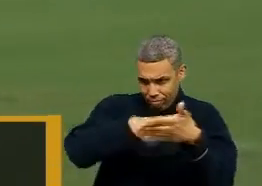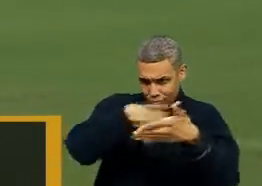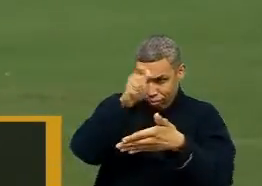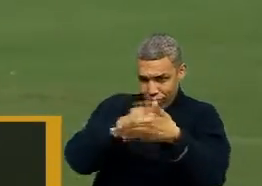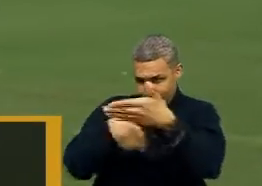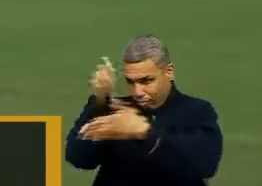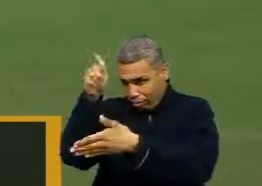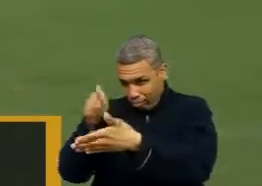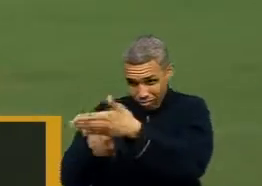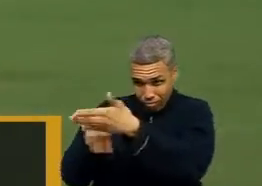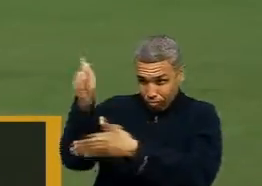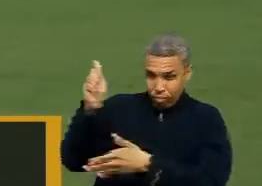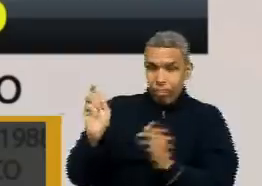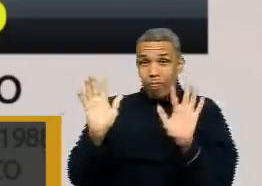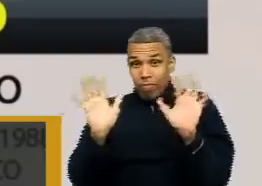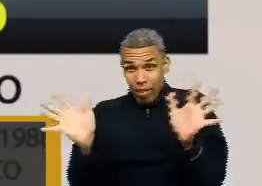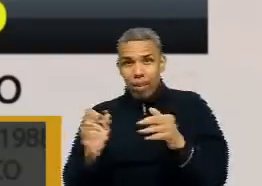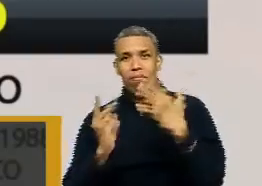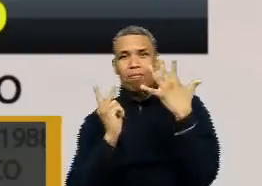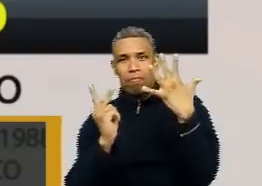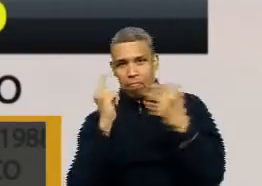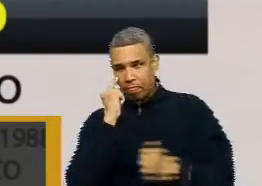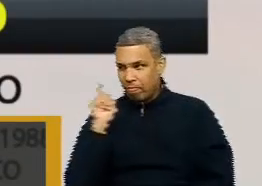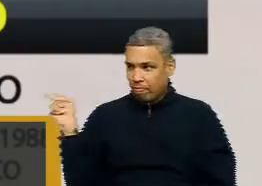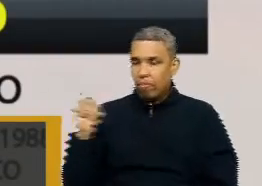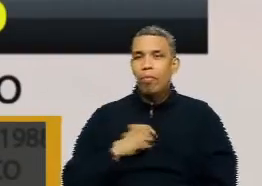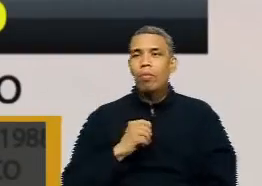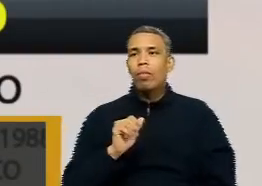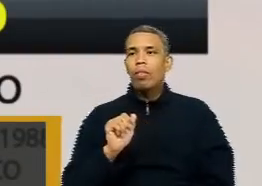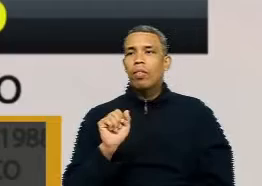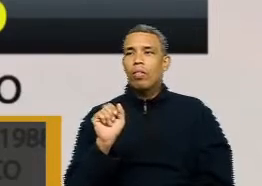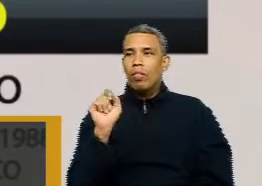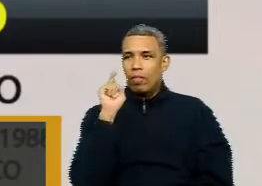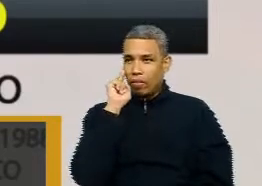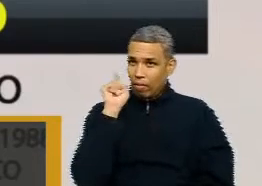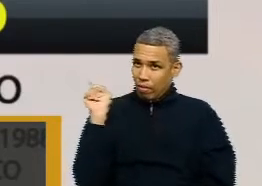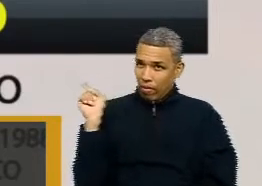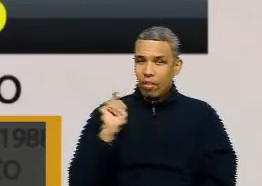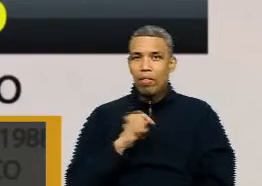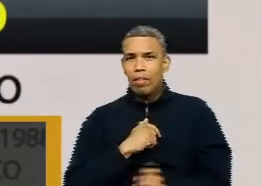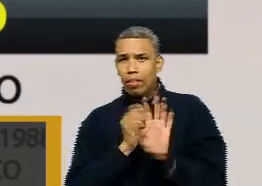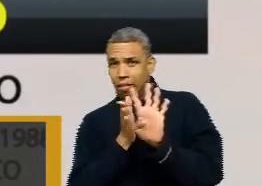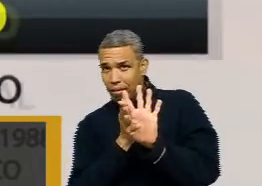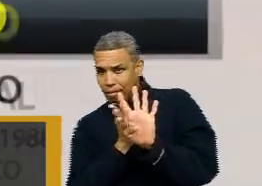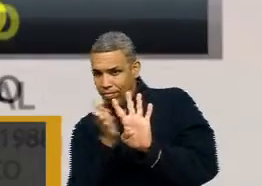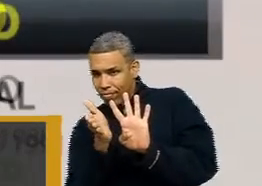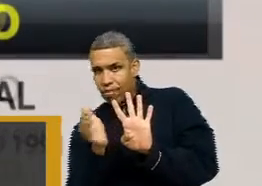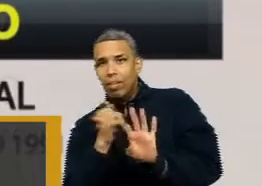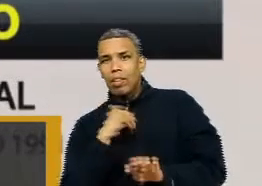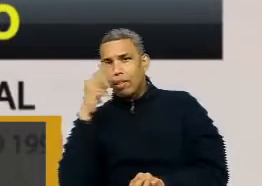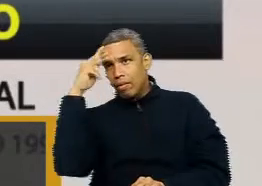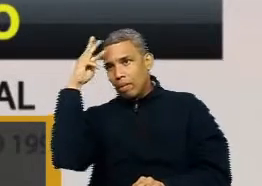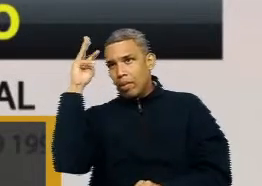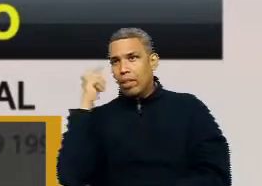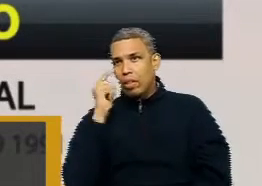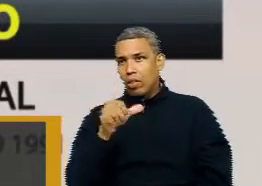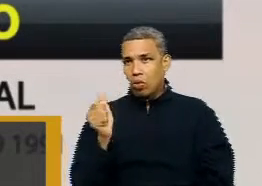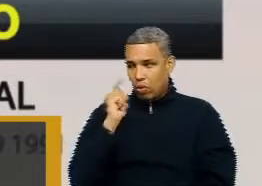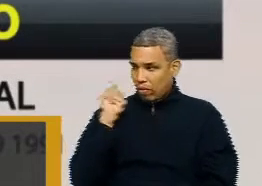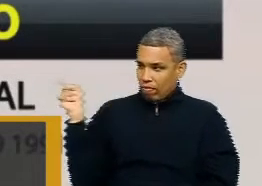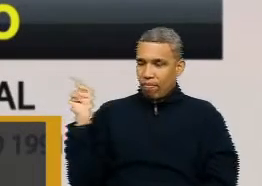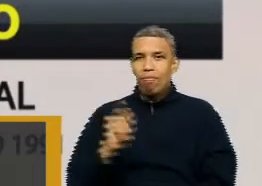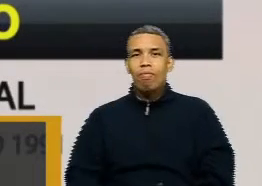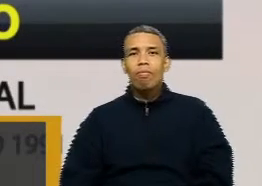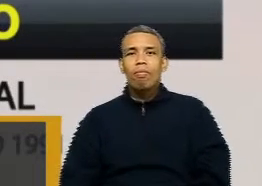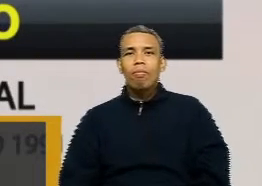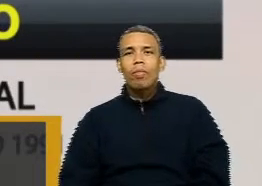los exámenes médicos de rutina son Abraham Stingel, lateral derecho, 28 años, natural de Ciudad de México; David Alfonso Valencia Figueroa,